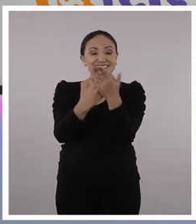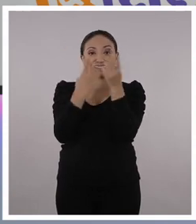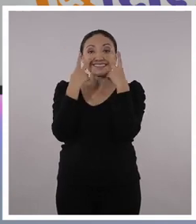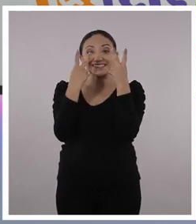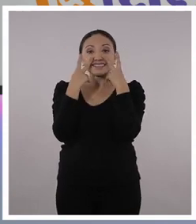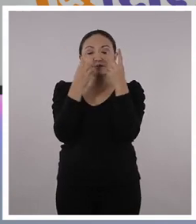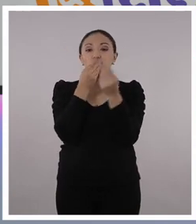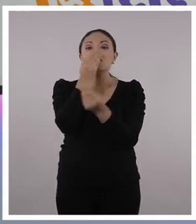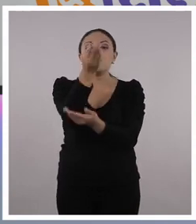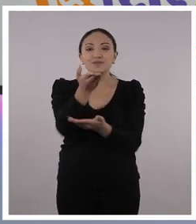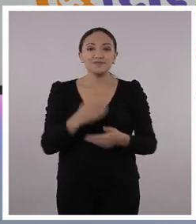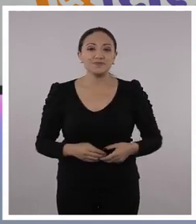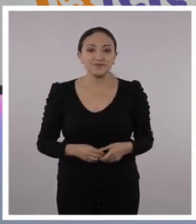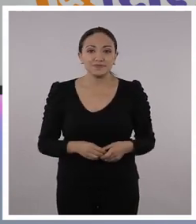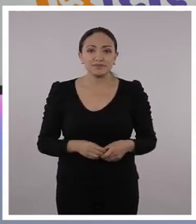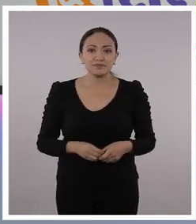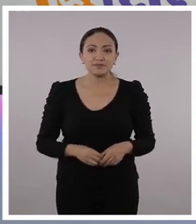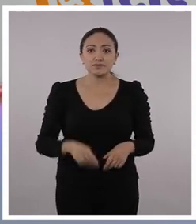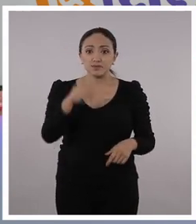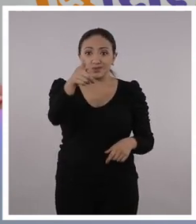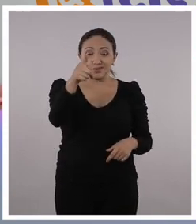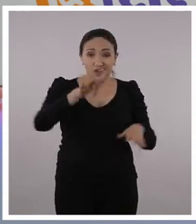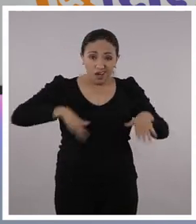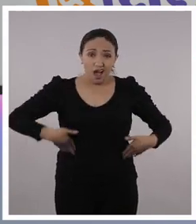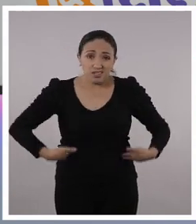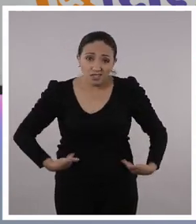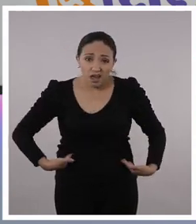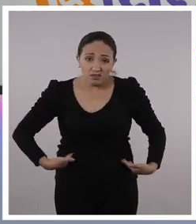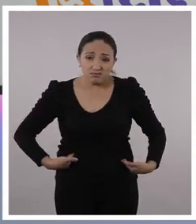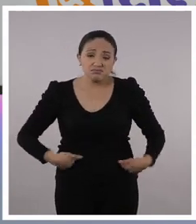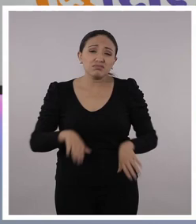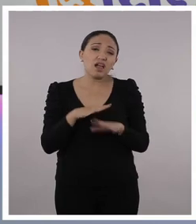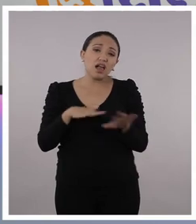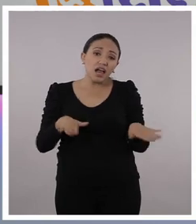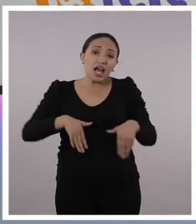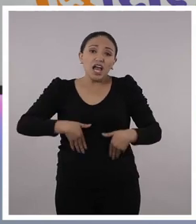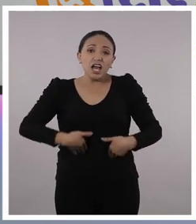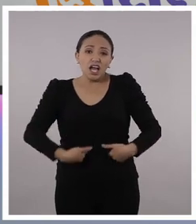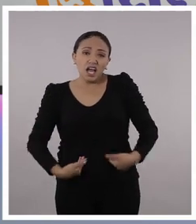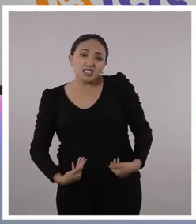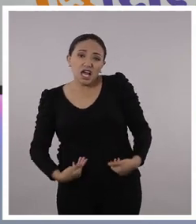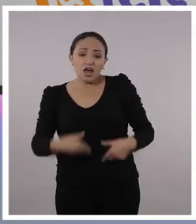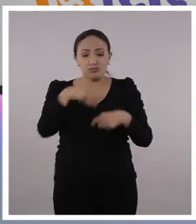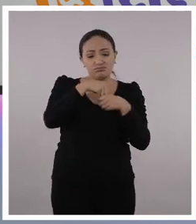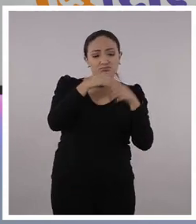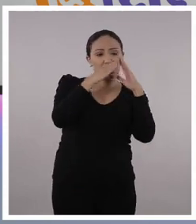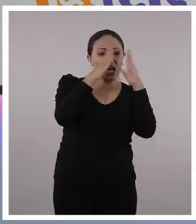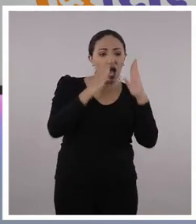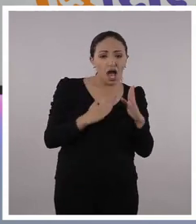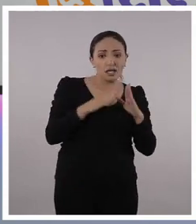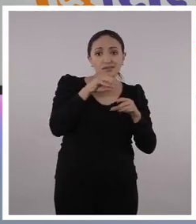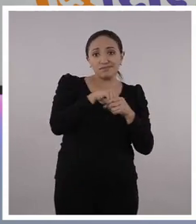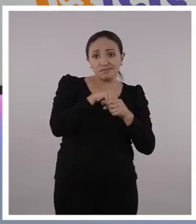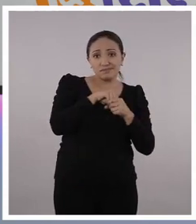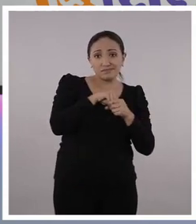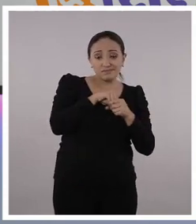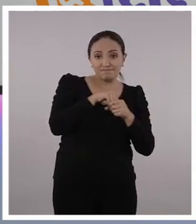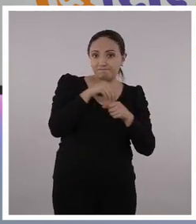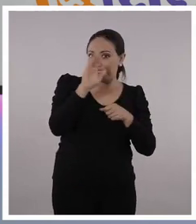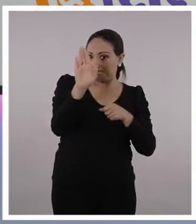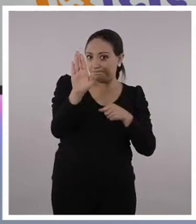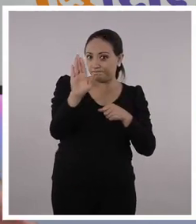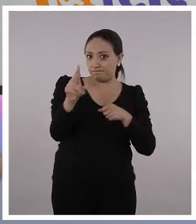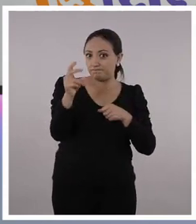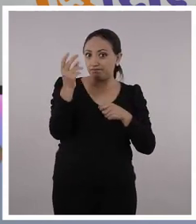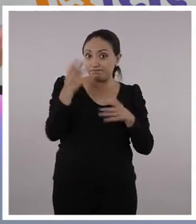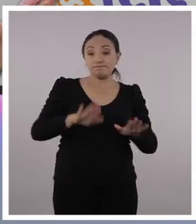abrazo y un beso. ¿Y ustedes están cansados? ¿Están agotados de estar un poquito en casa haciendo algunas cosas? Pues llegó el